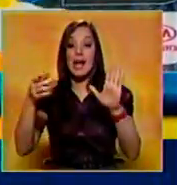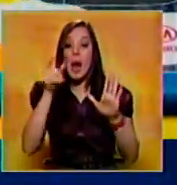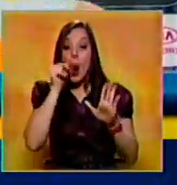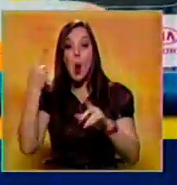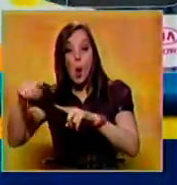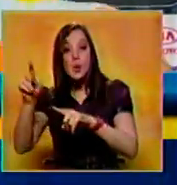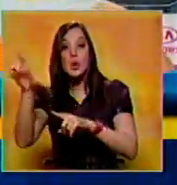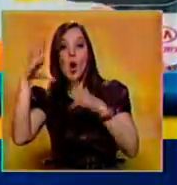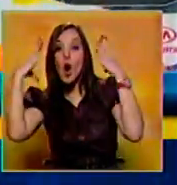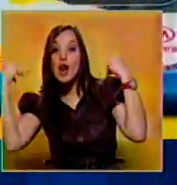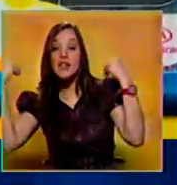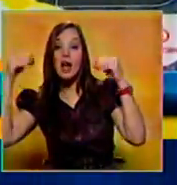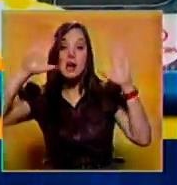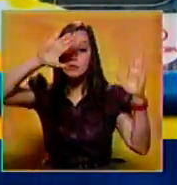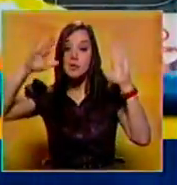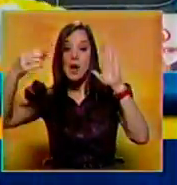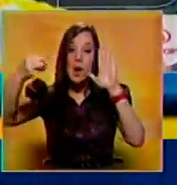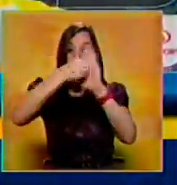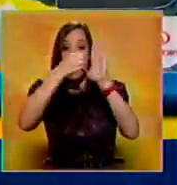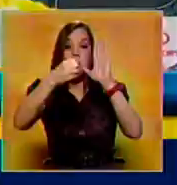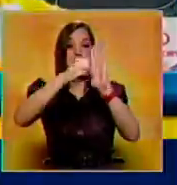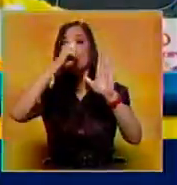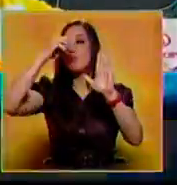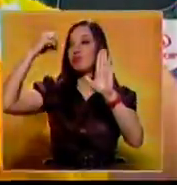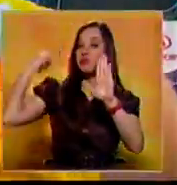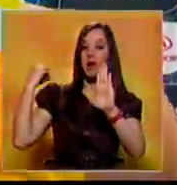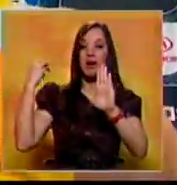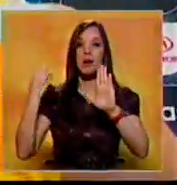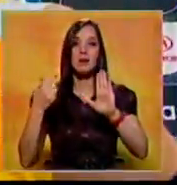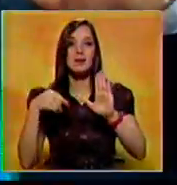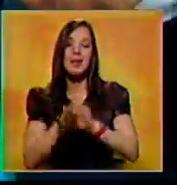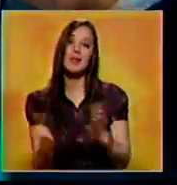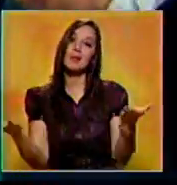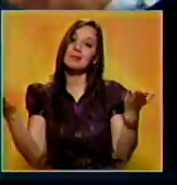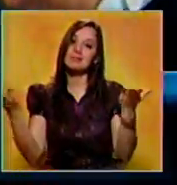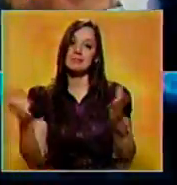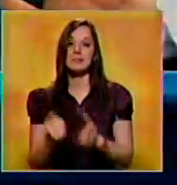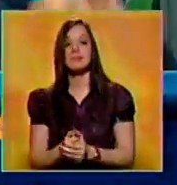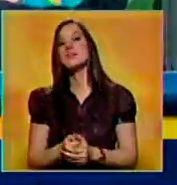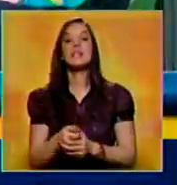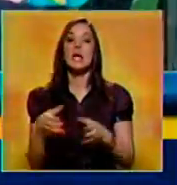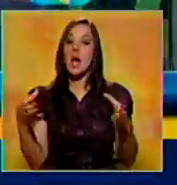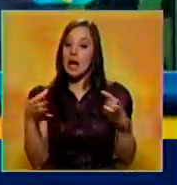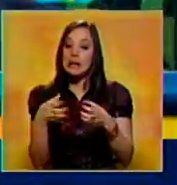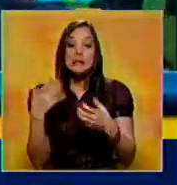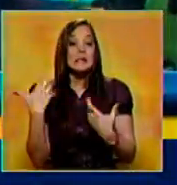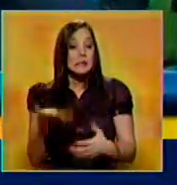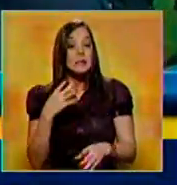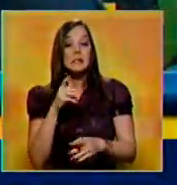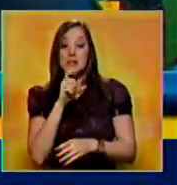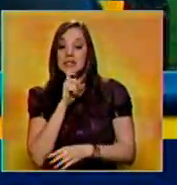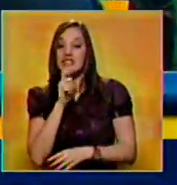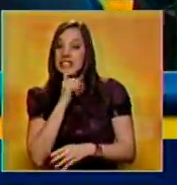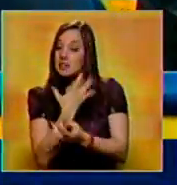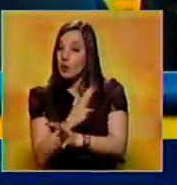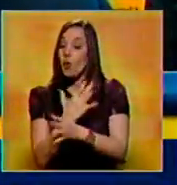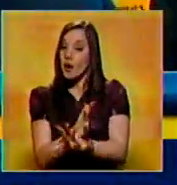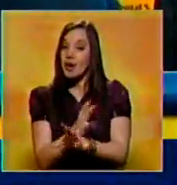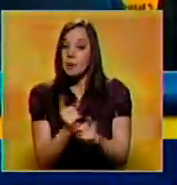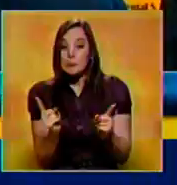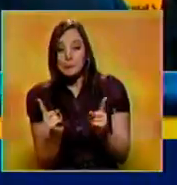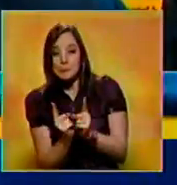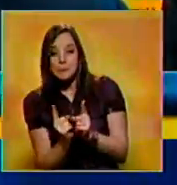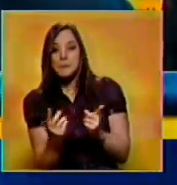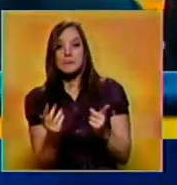adentra. Pero bueno, tenía confianza a mí, gracias a Dios salió bien. Un partido muy difícil, muy cerrado. Creo que en